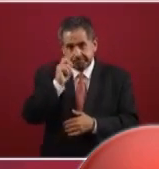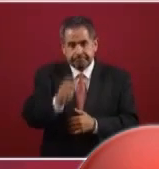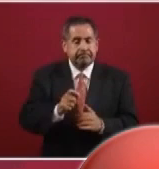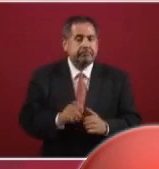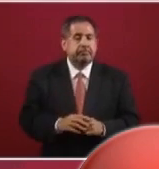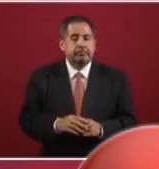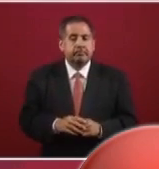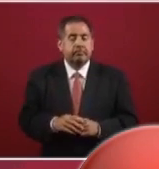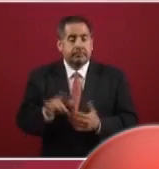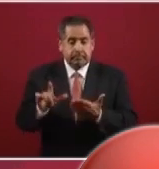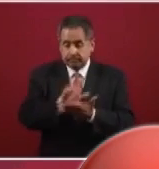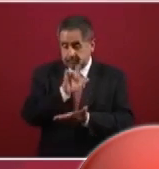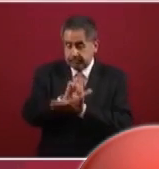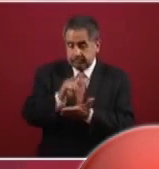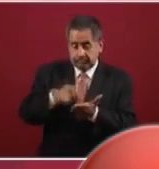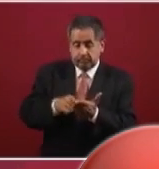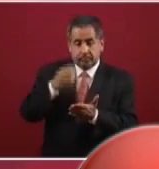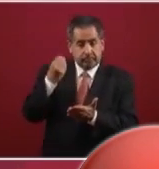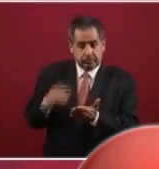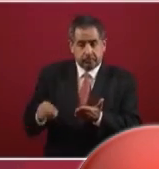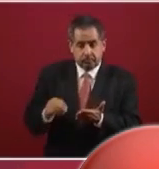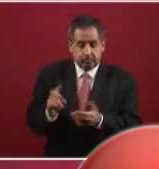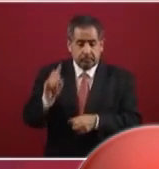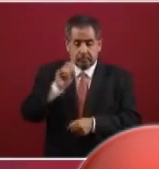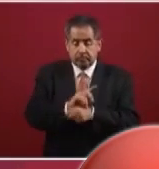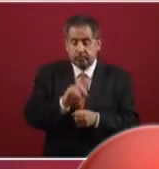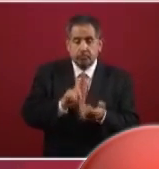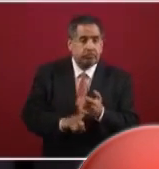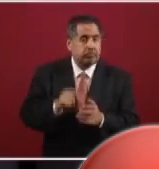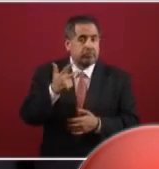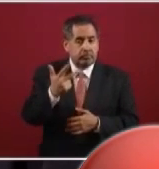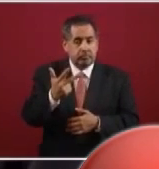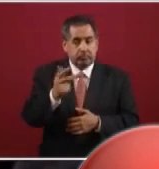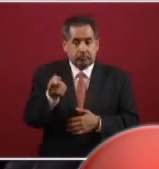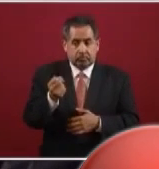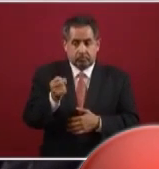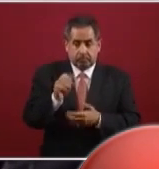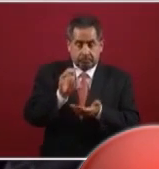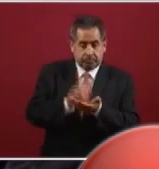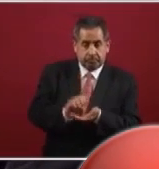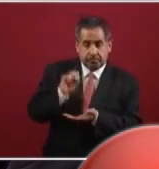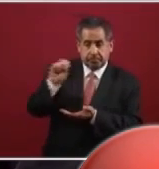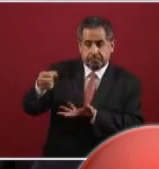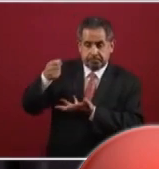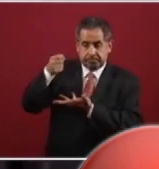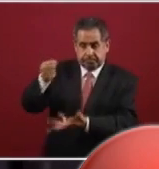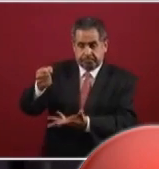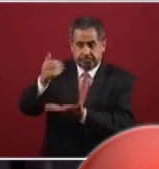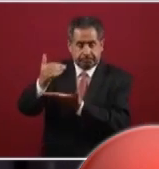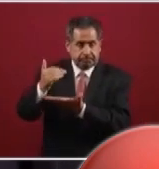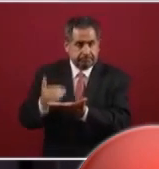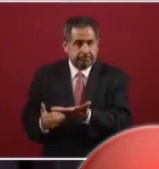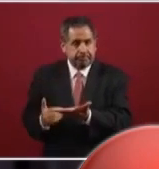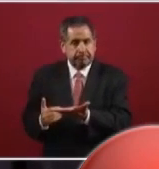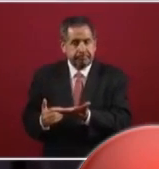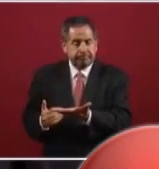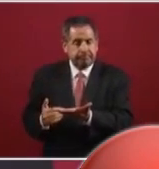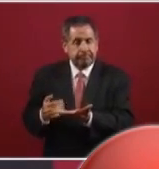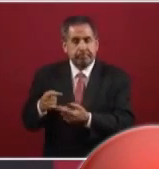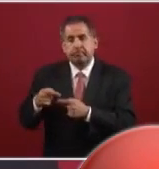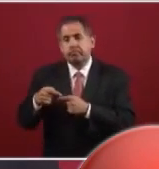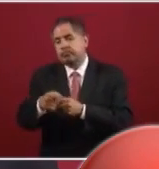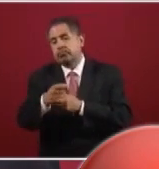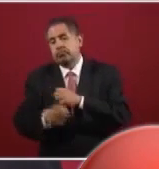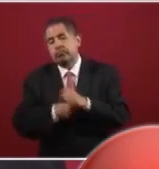tenemos por ley que enviar el día 8 de septiembre el presupuesto para el año